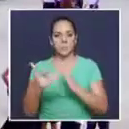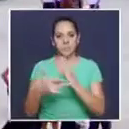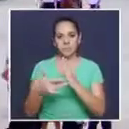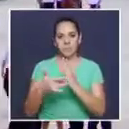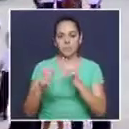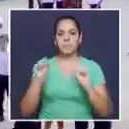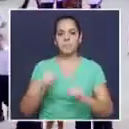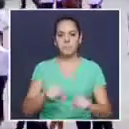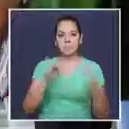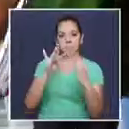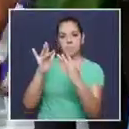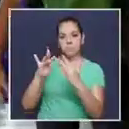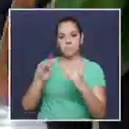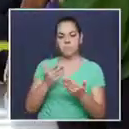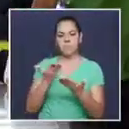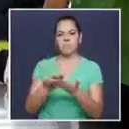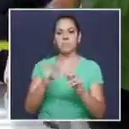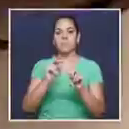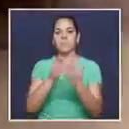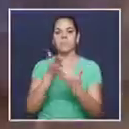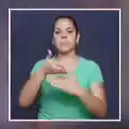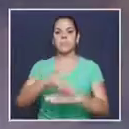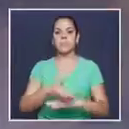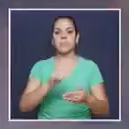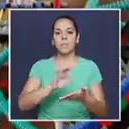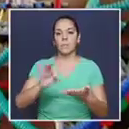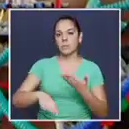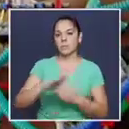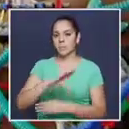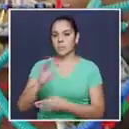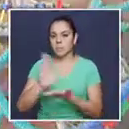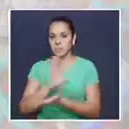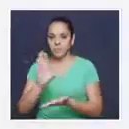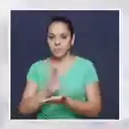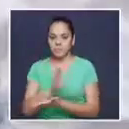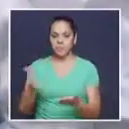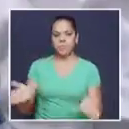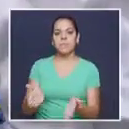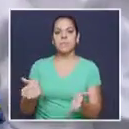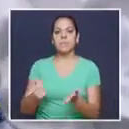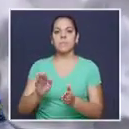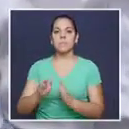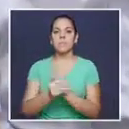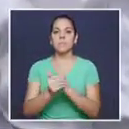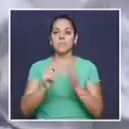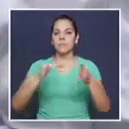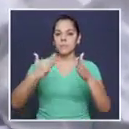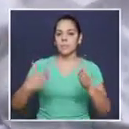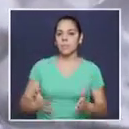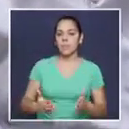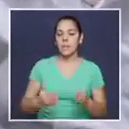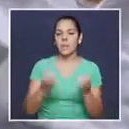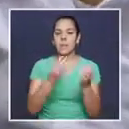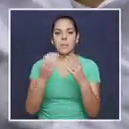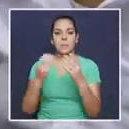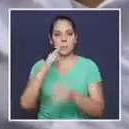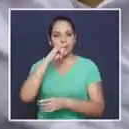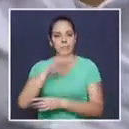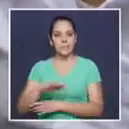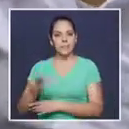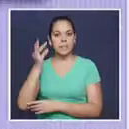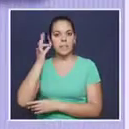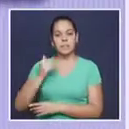primero a las escuelas y colegios, potenciando las capacidades de sus estudiantes. También, miles de niños,